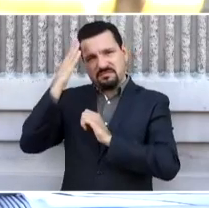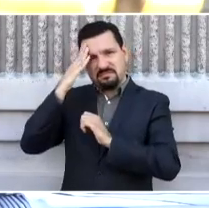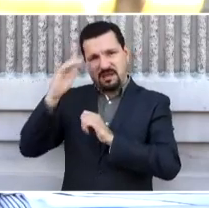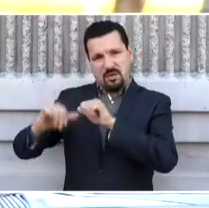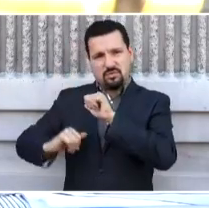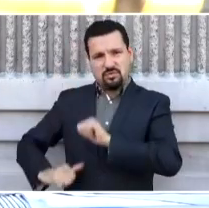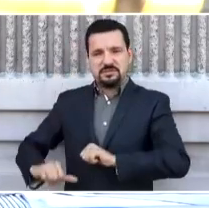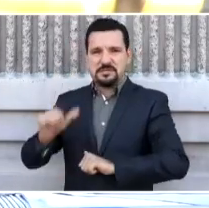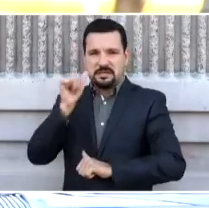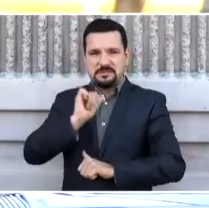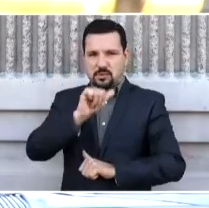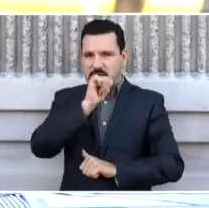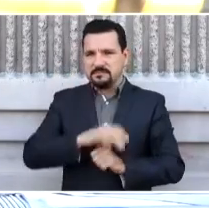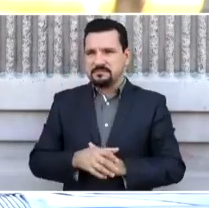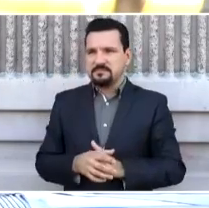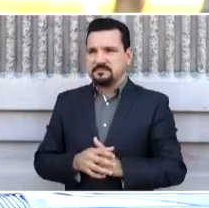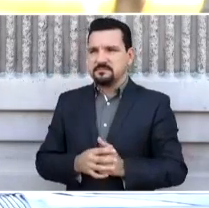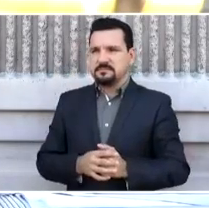Arizona, ¿no?